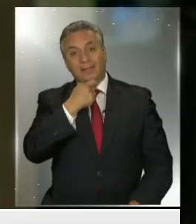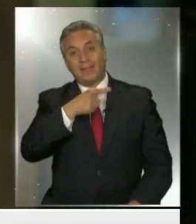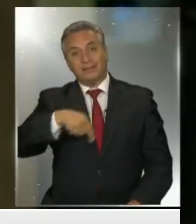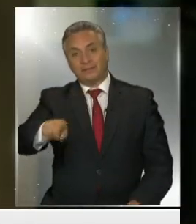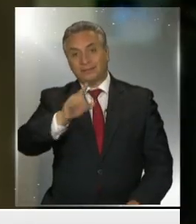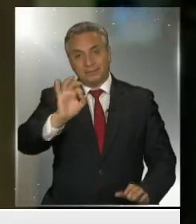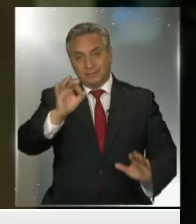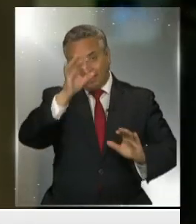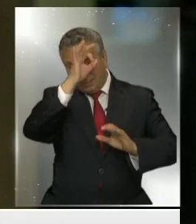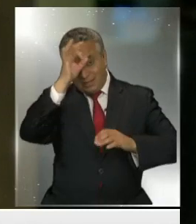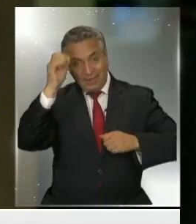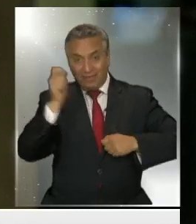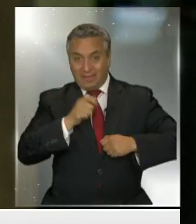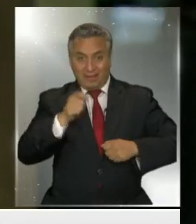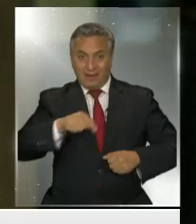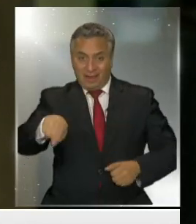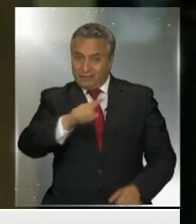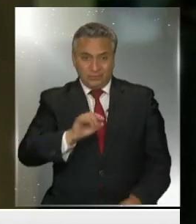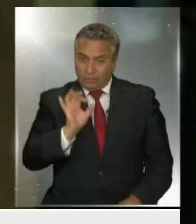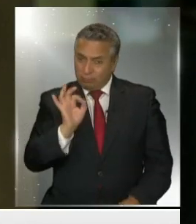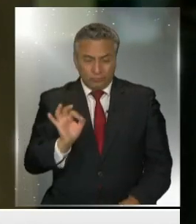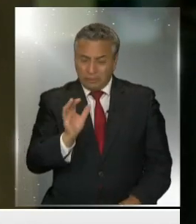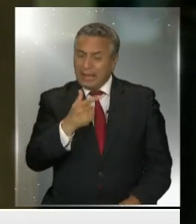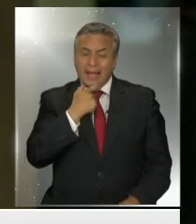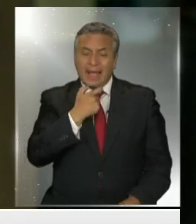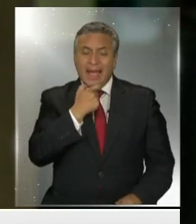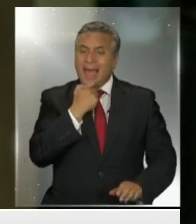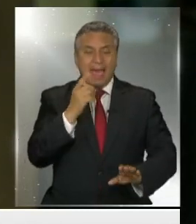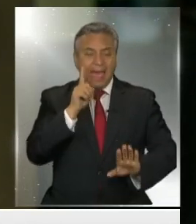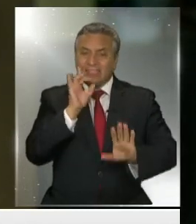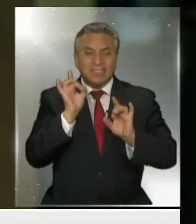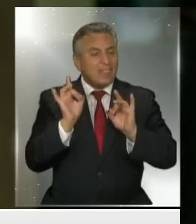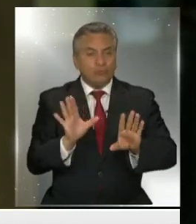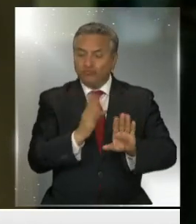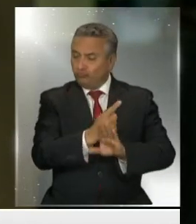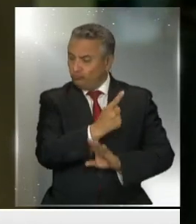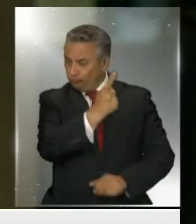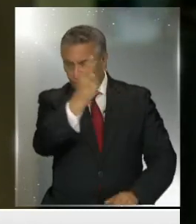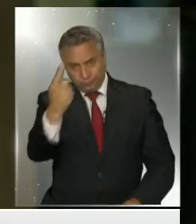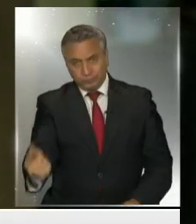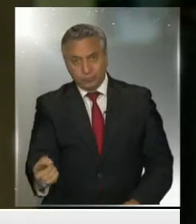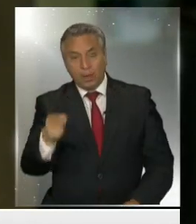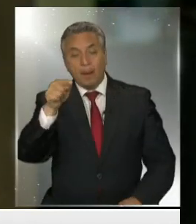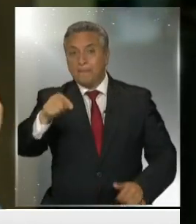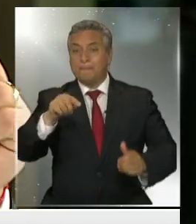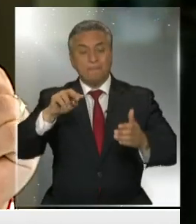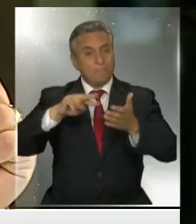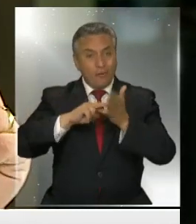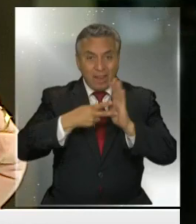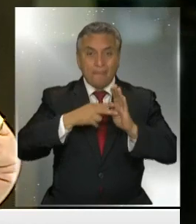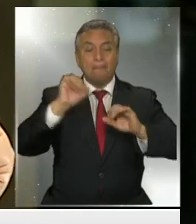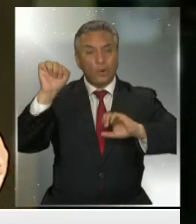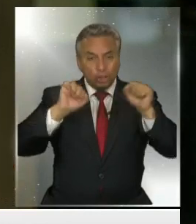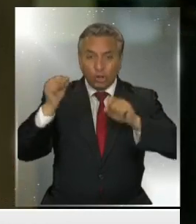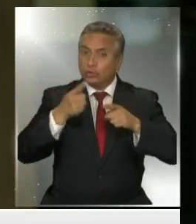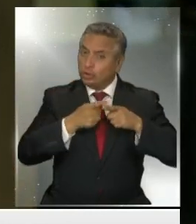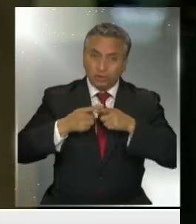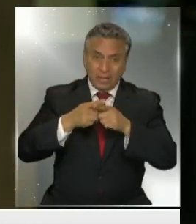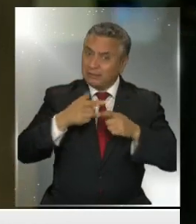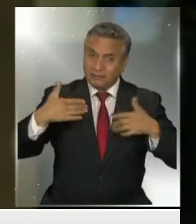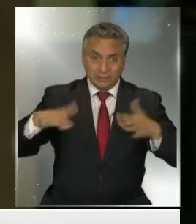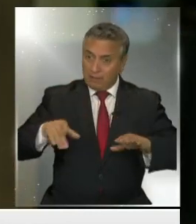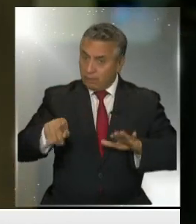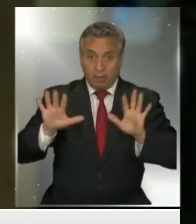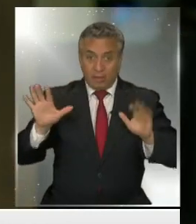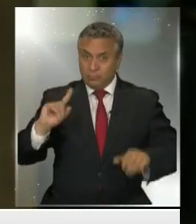pueblo indígena para nosotros muy importante sabes por qué porque el principal problema político social que arrastra nuestro país de hace no